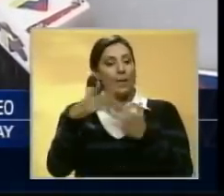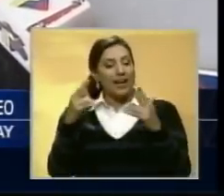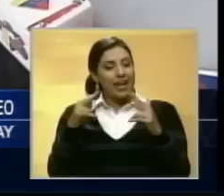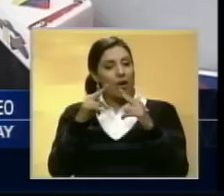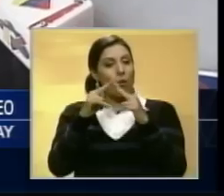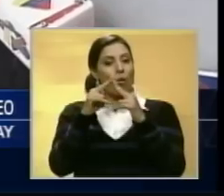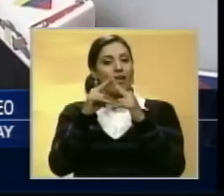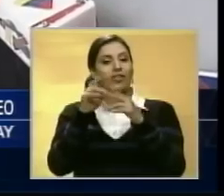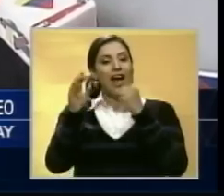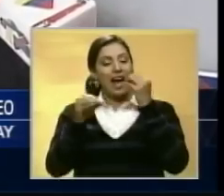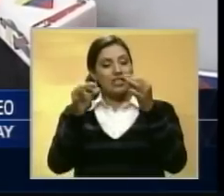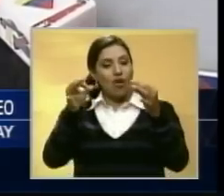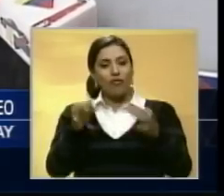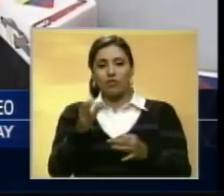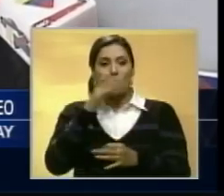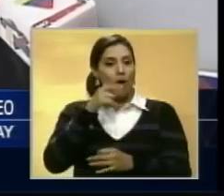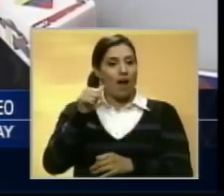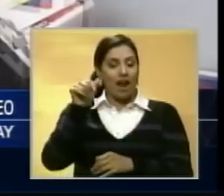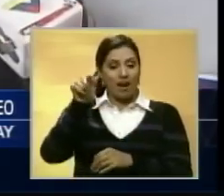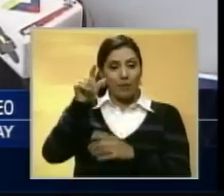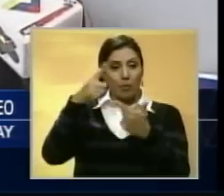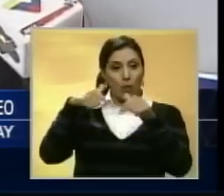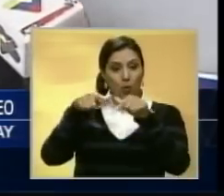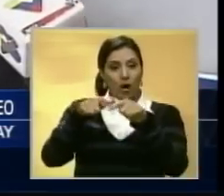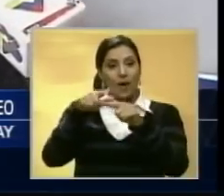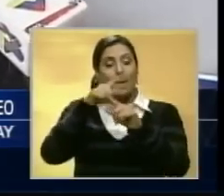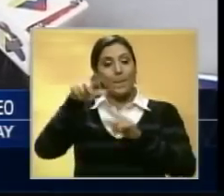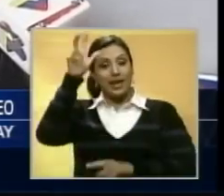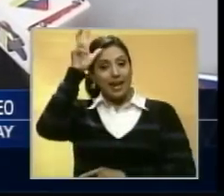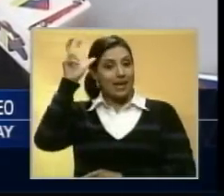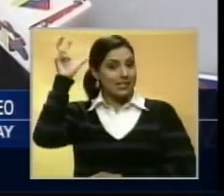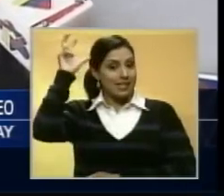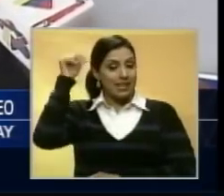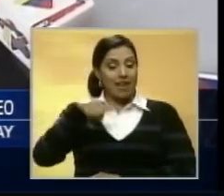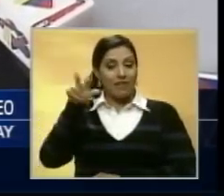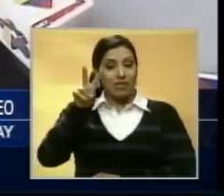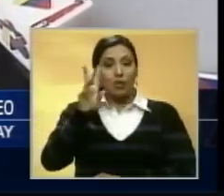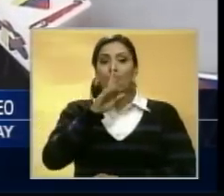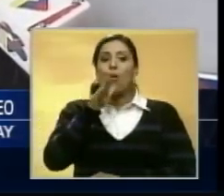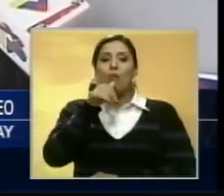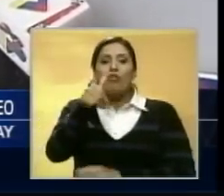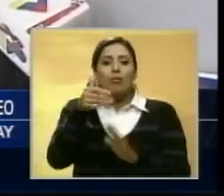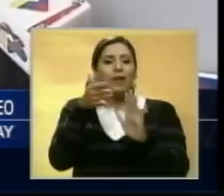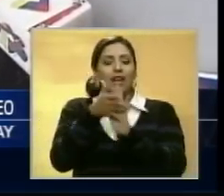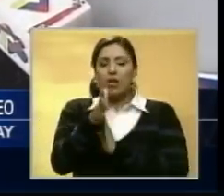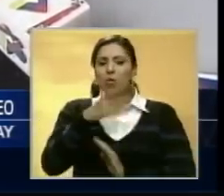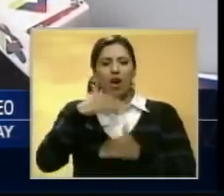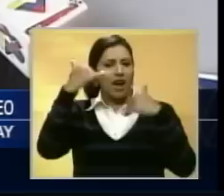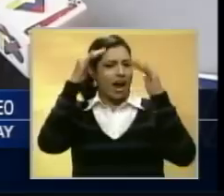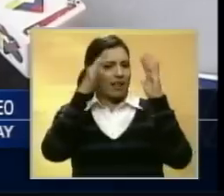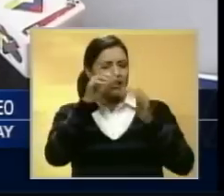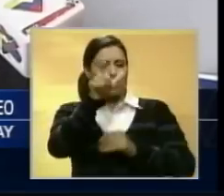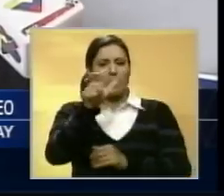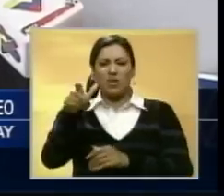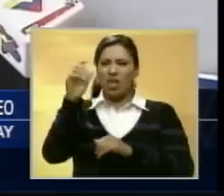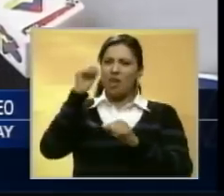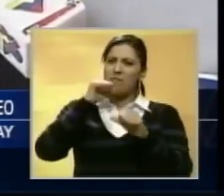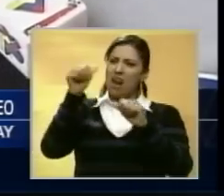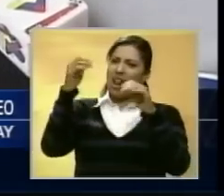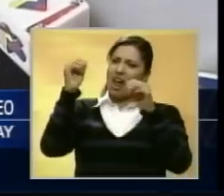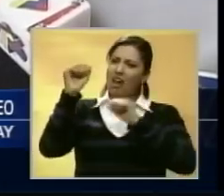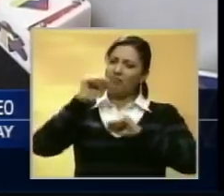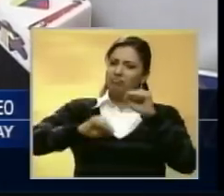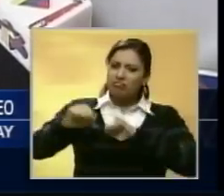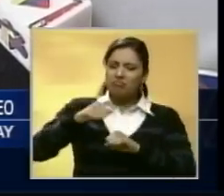que no fue anunciado oficialmente por el país anfitrión. La canciller venezolana manifestó que no hay que atender a los malos modales de la